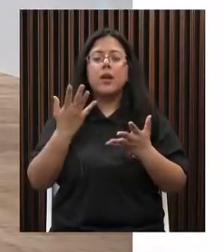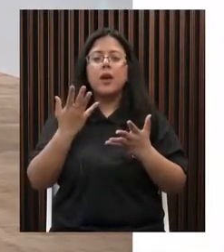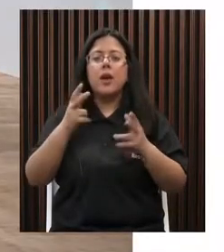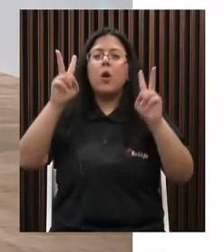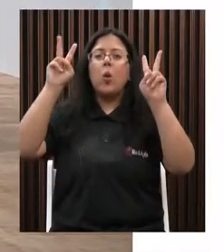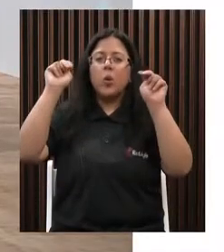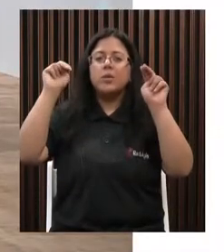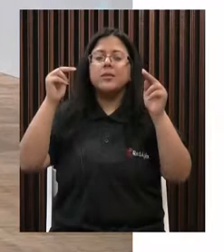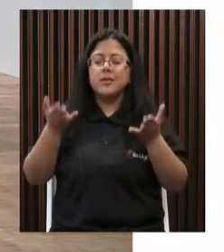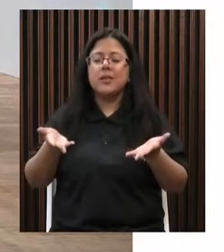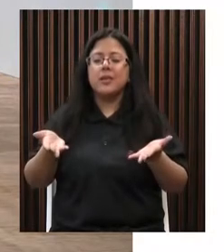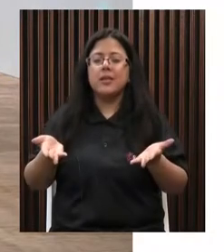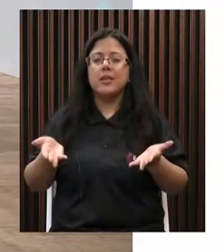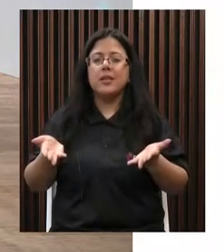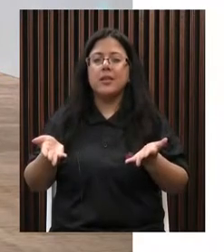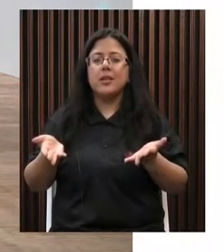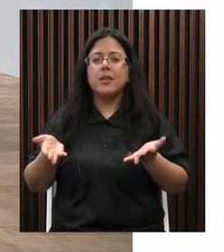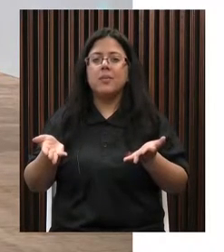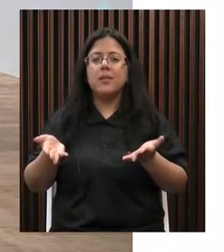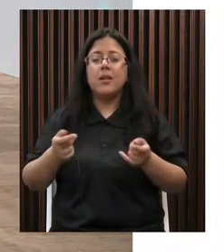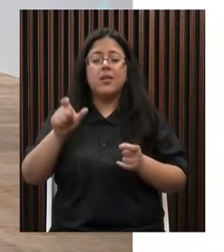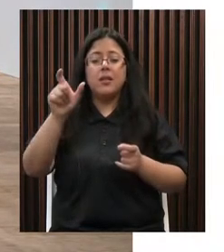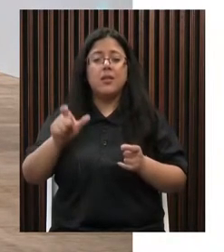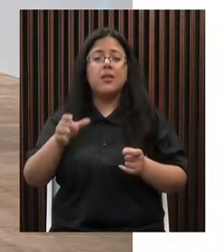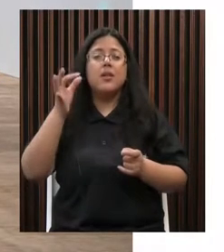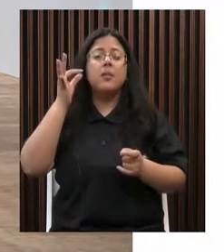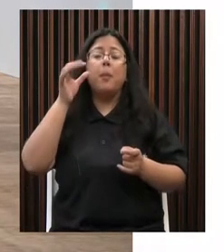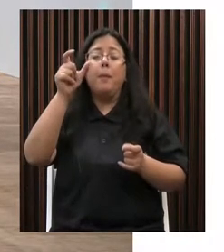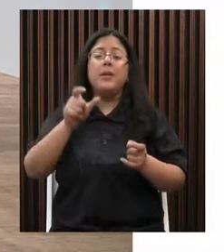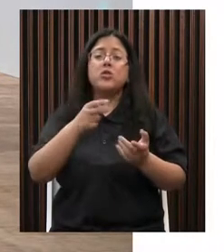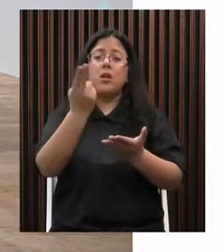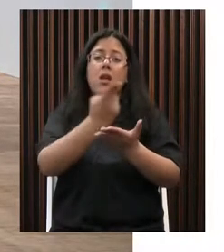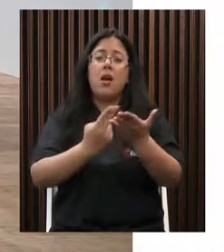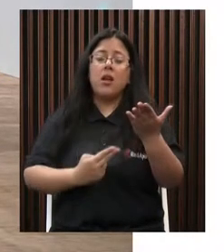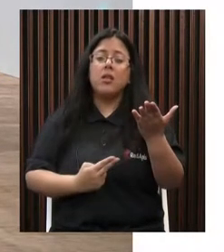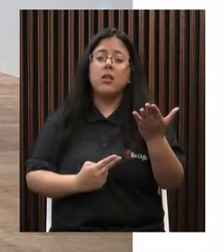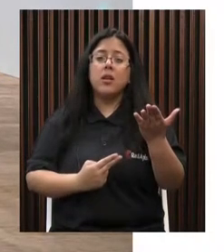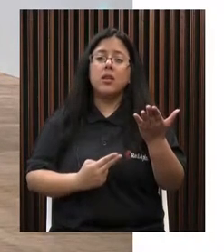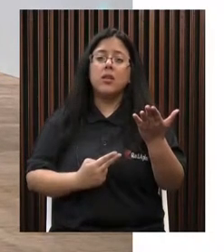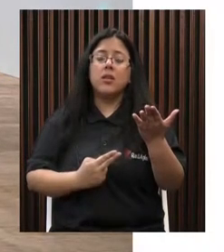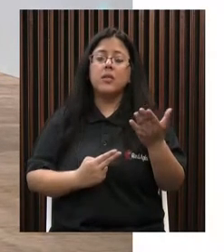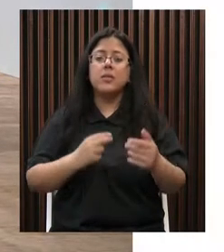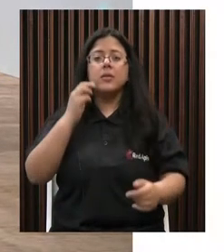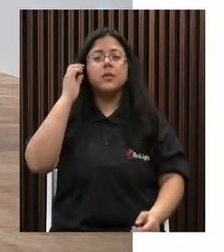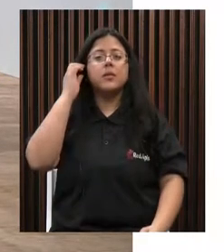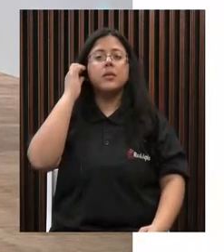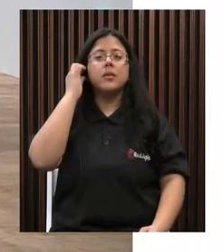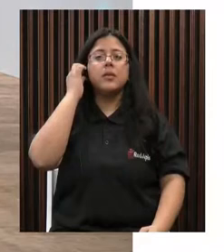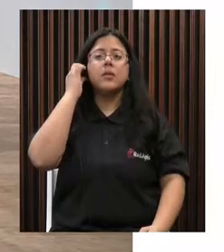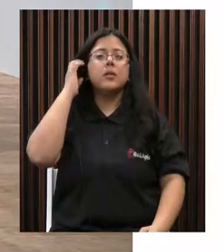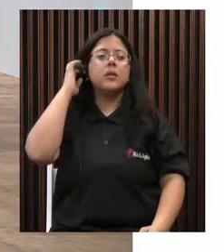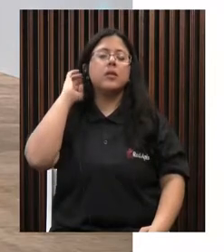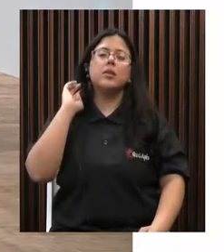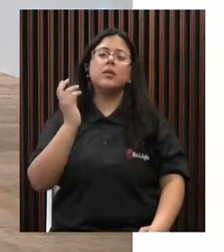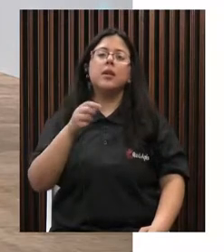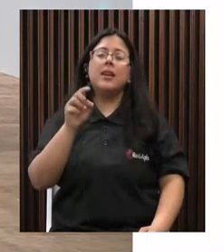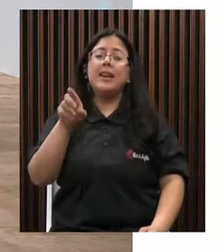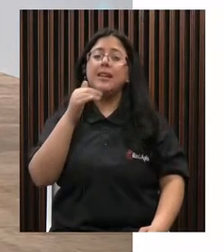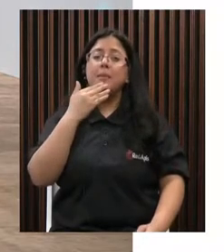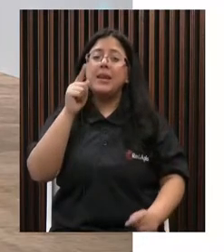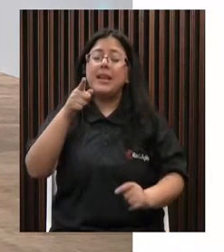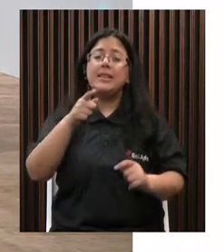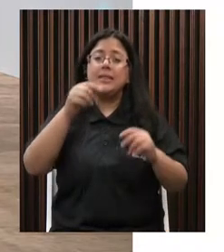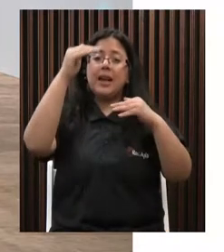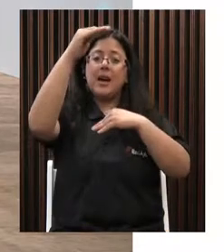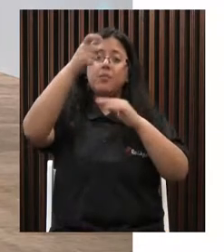retrospectiva del artista, se llama Eliasson, y esta obra, esta escultura,